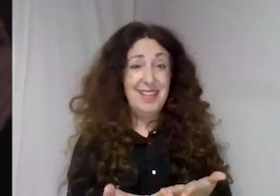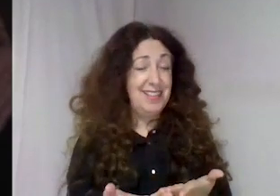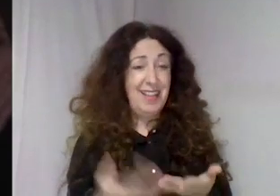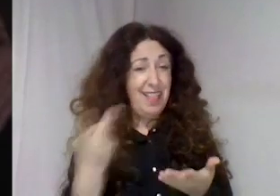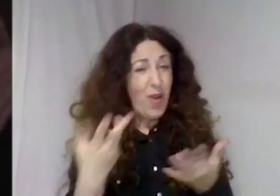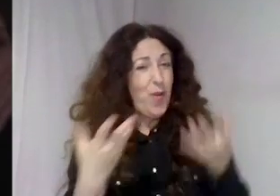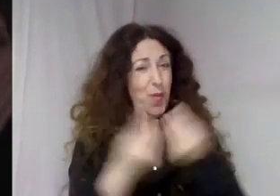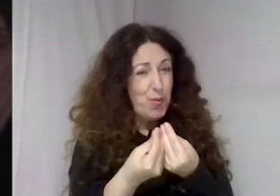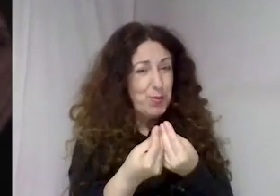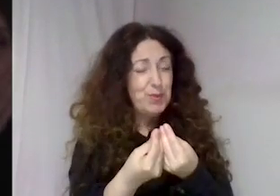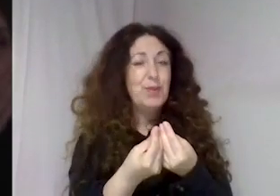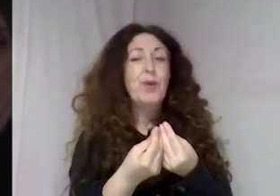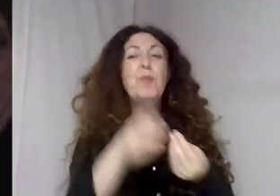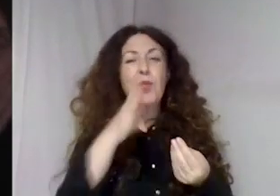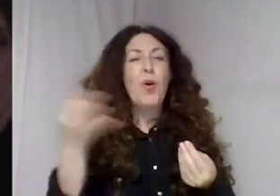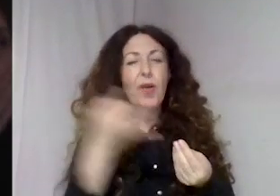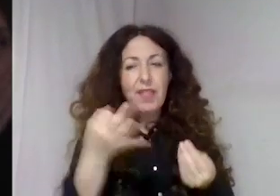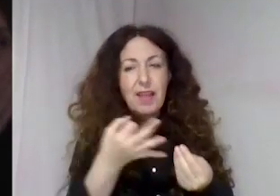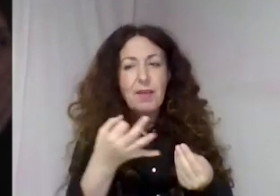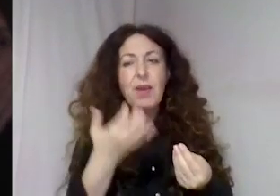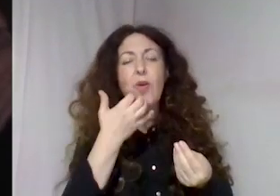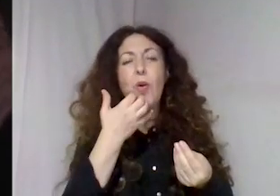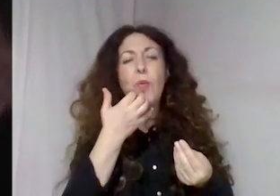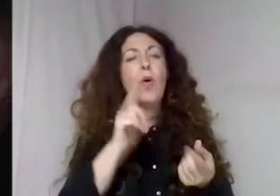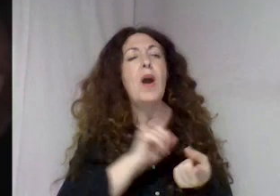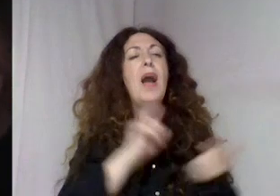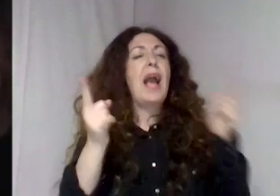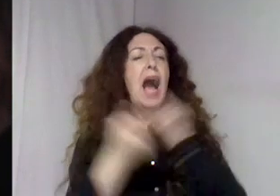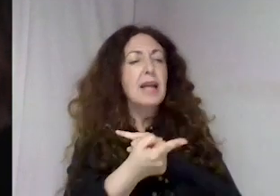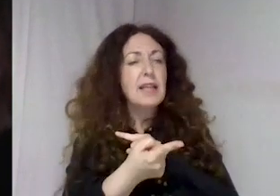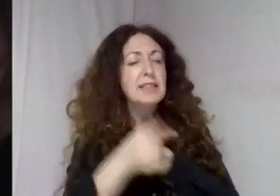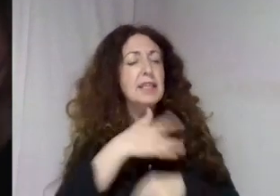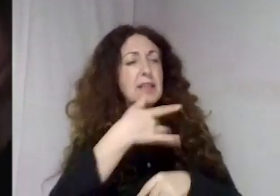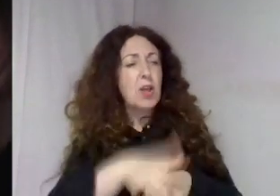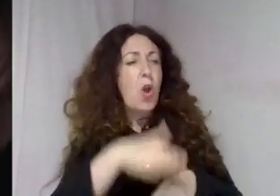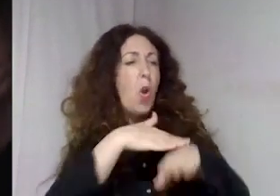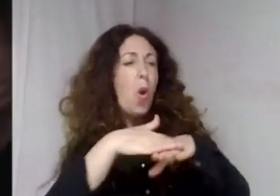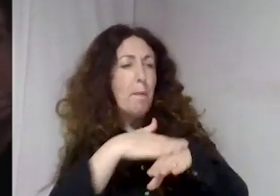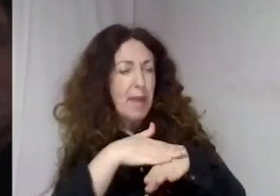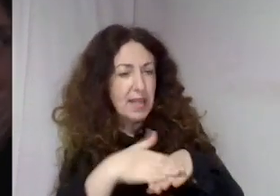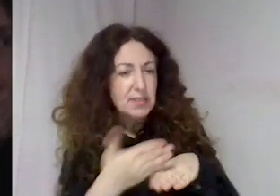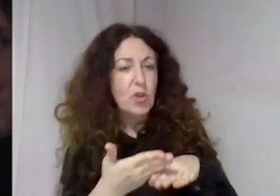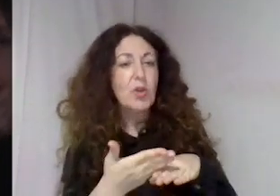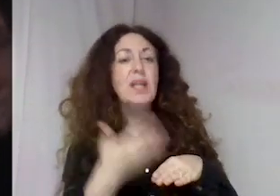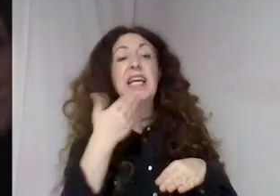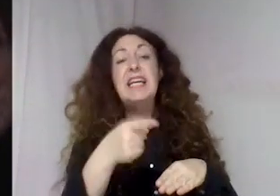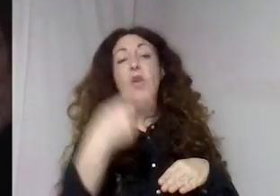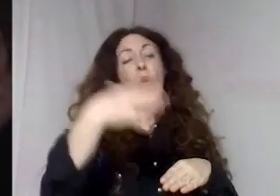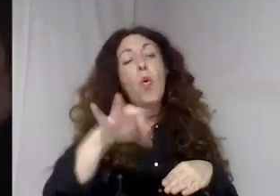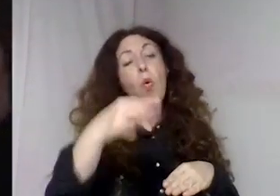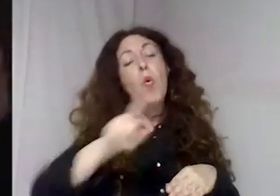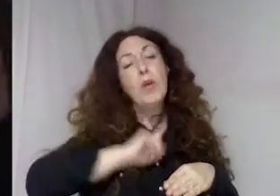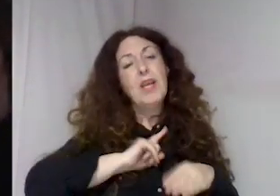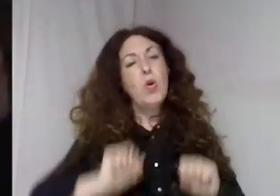el bien, solo como pureza, es incluso peor que el mal. Y que si el bien no asume, no